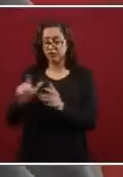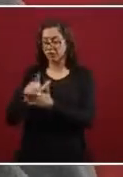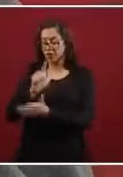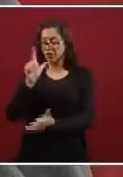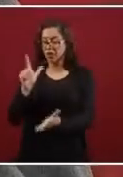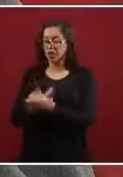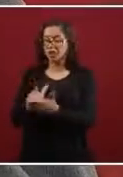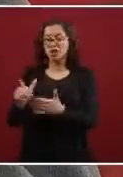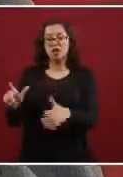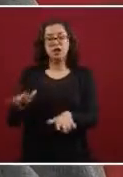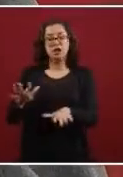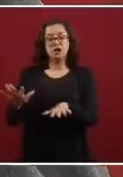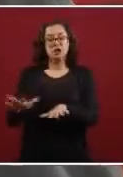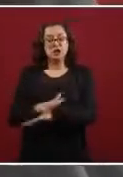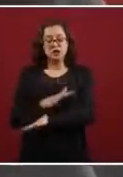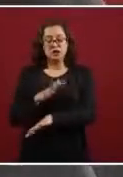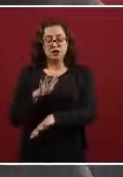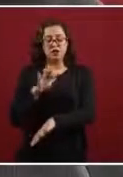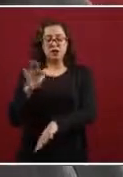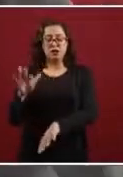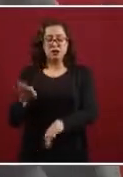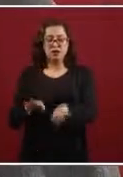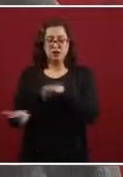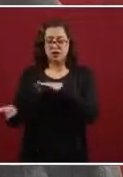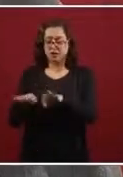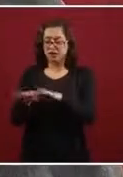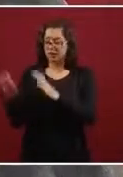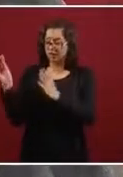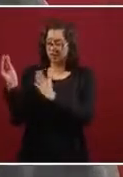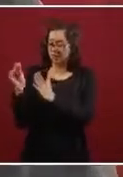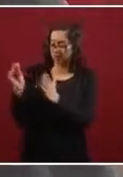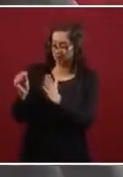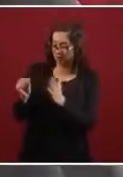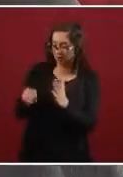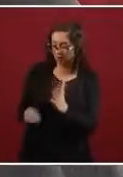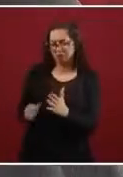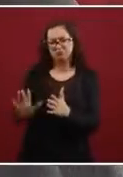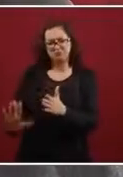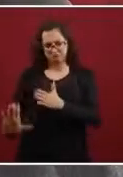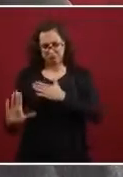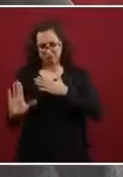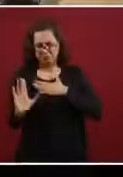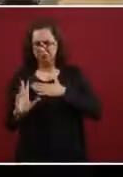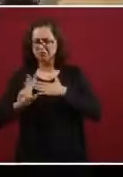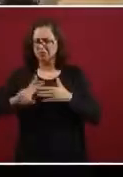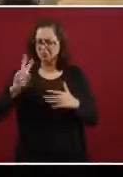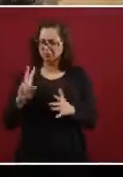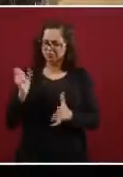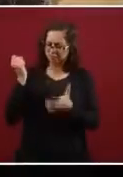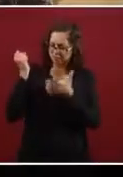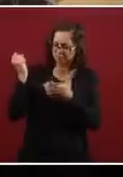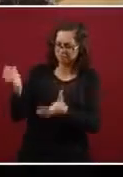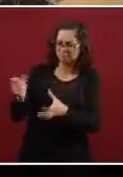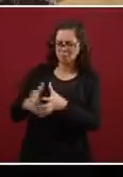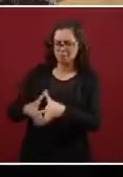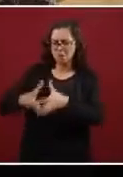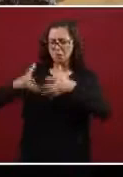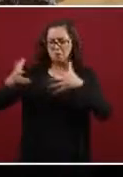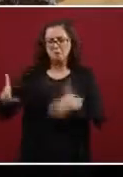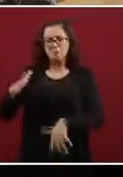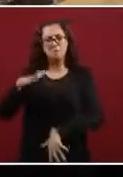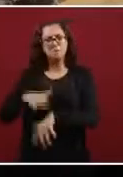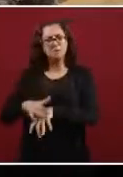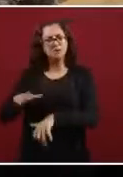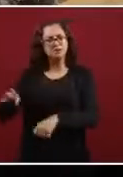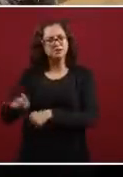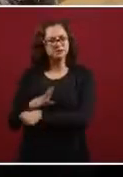laboral. Indica también su decisión de aumentar estos fondos para mayor amplitud